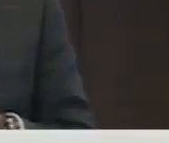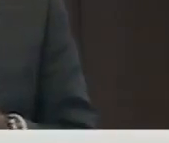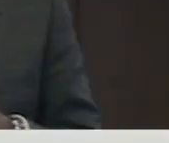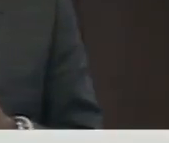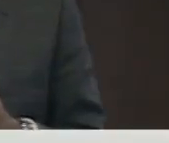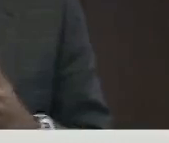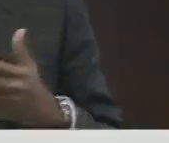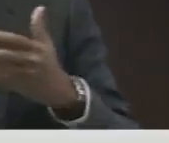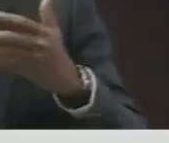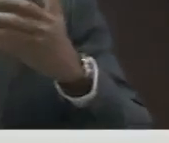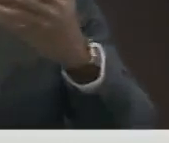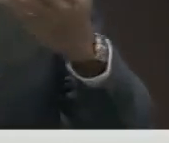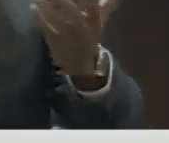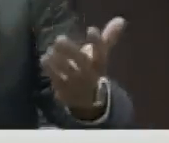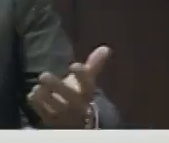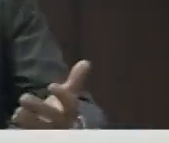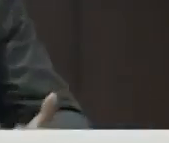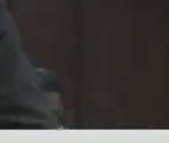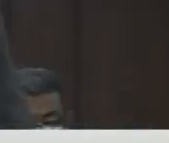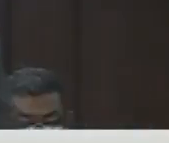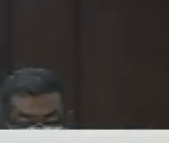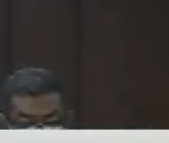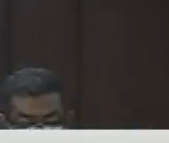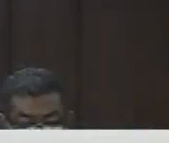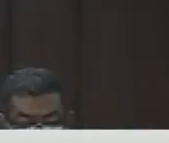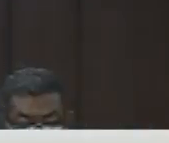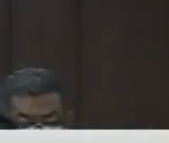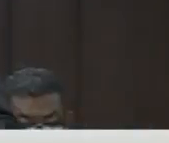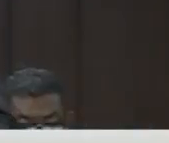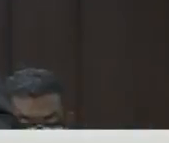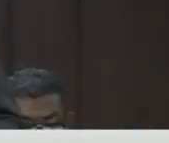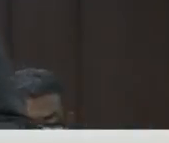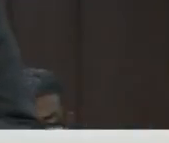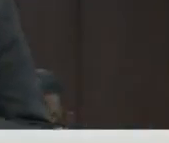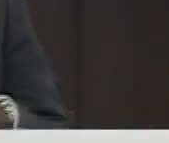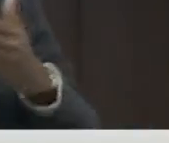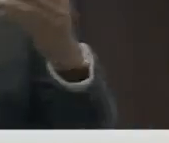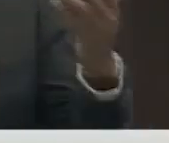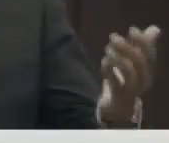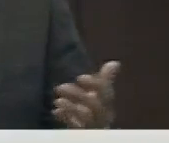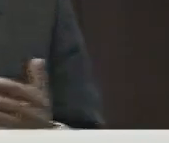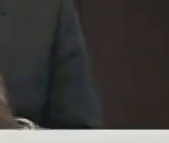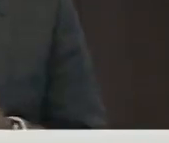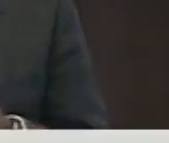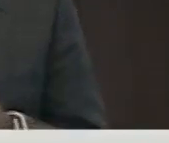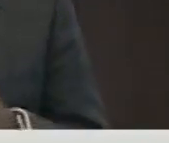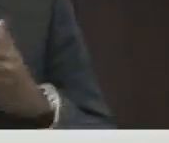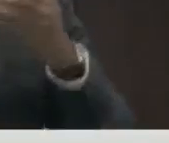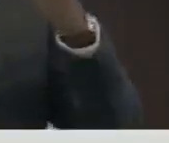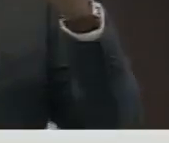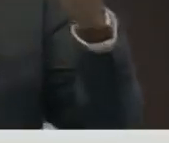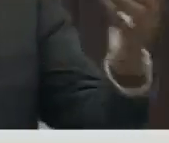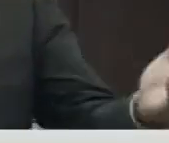como sus liberadores. Es por ello que, presidente, nosotros